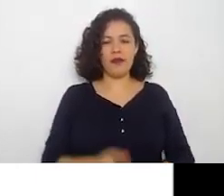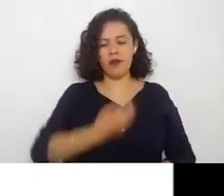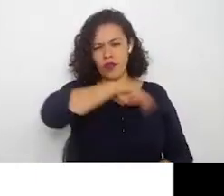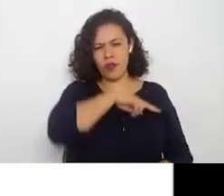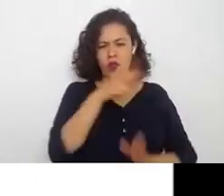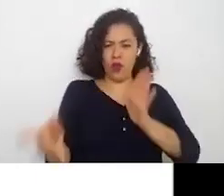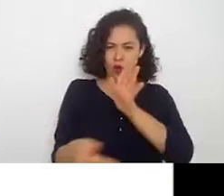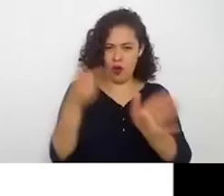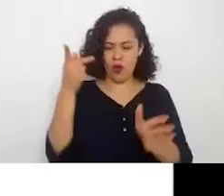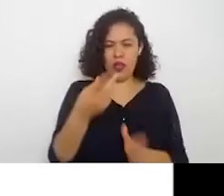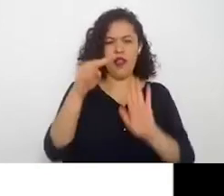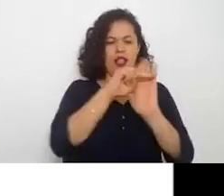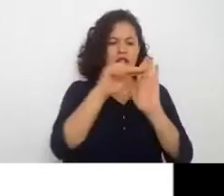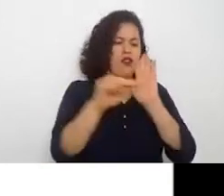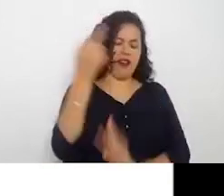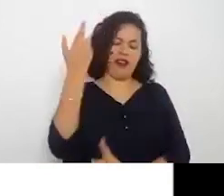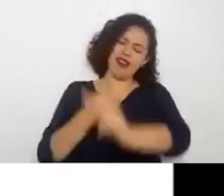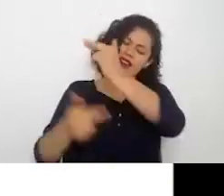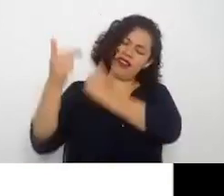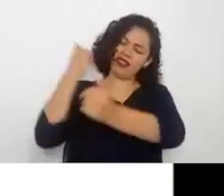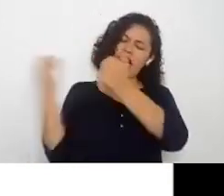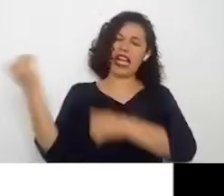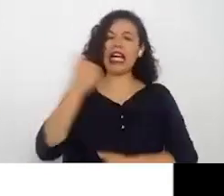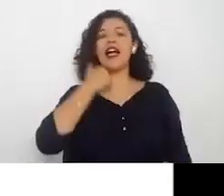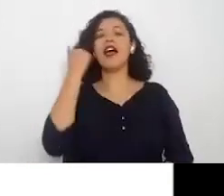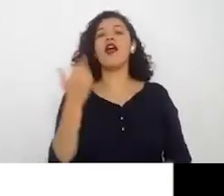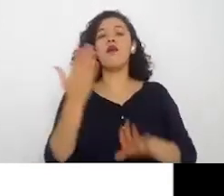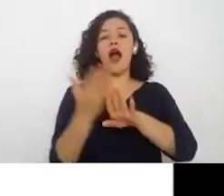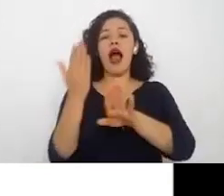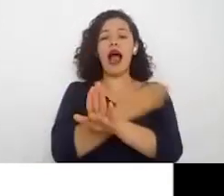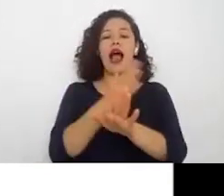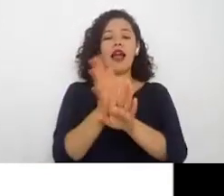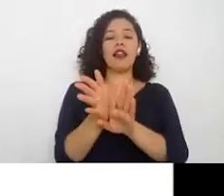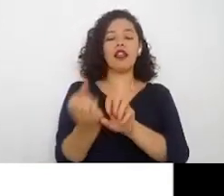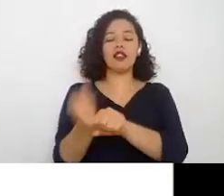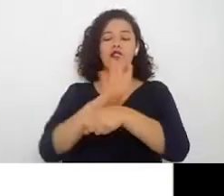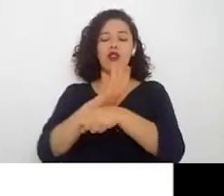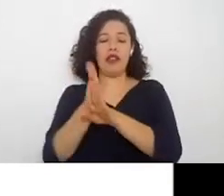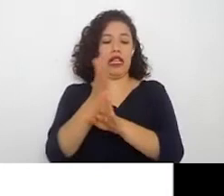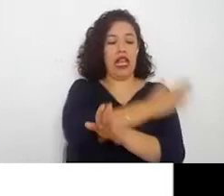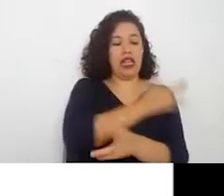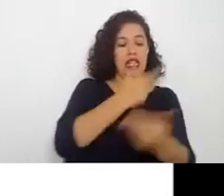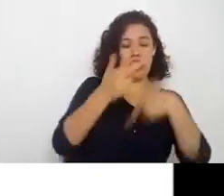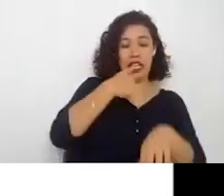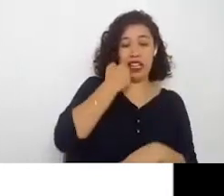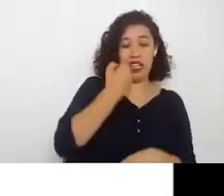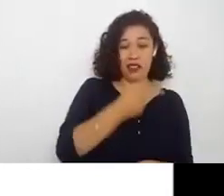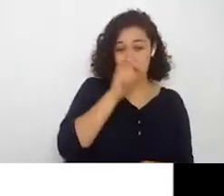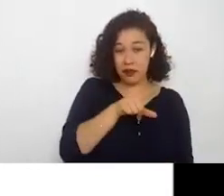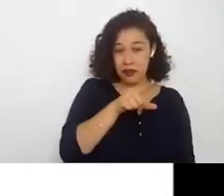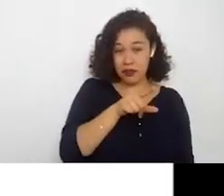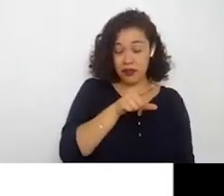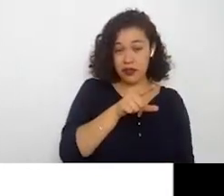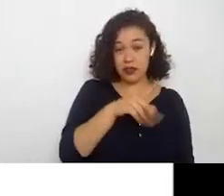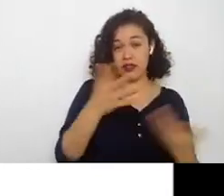a la normalidad o a la vida que llevábamos antes de pandemia, creo que descubrimos que hay